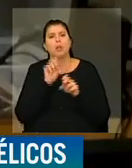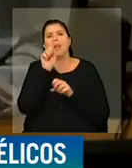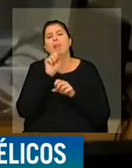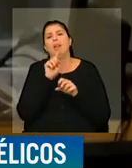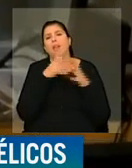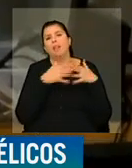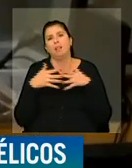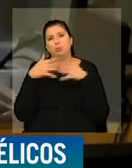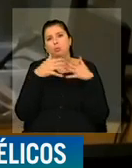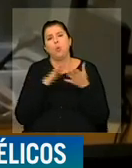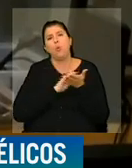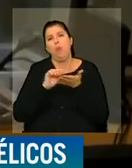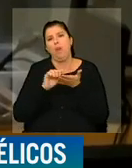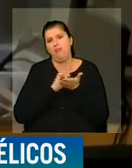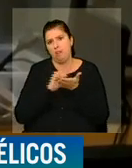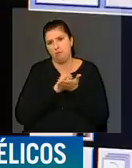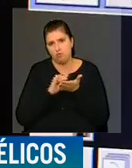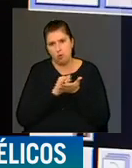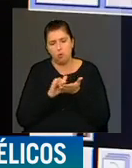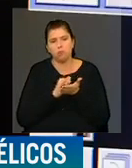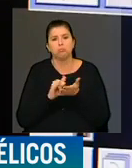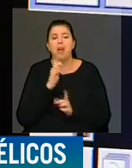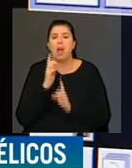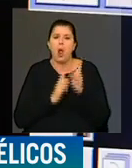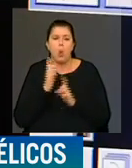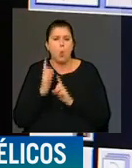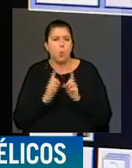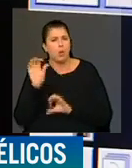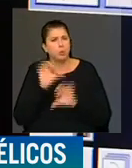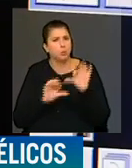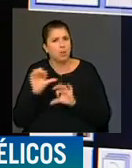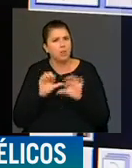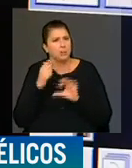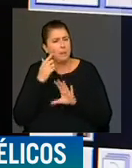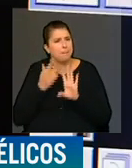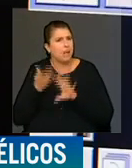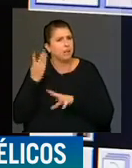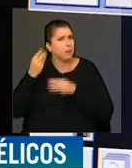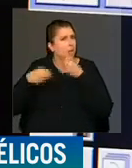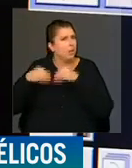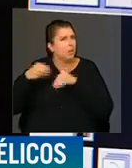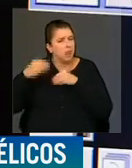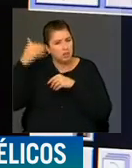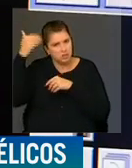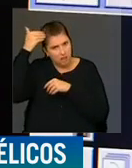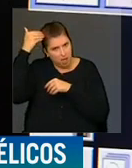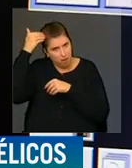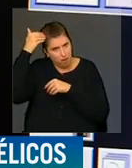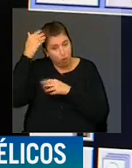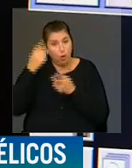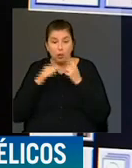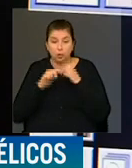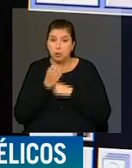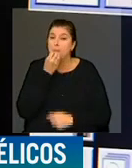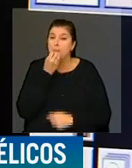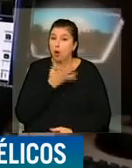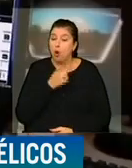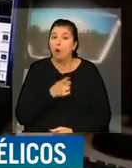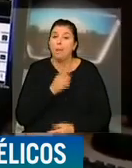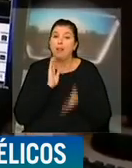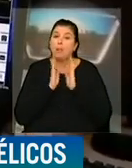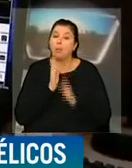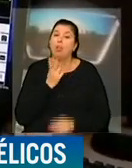algunas sustancias podían inducir procesos de plasticidad en el cerebro y que esto podría ser beneficioso para tratar adicciones. A su regreso a